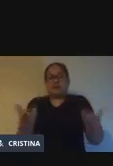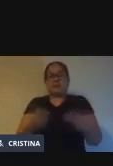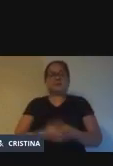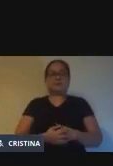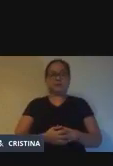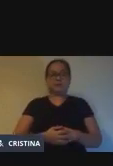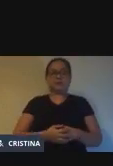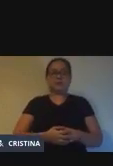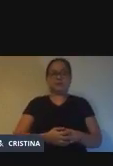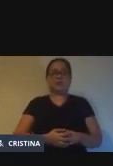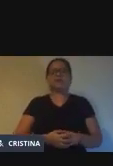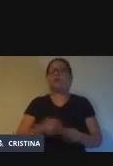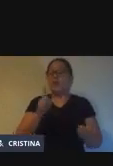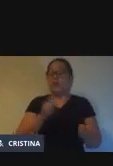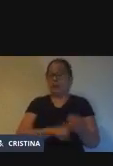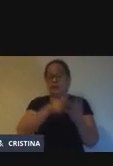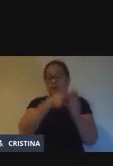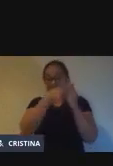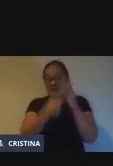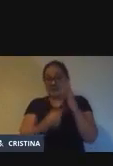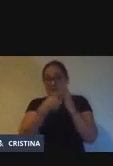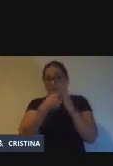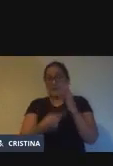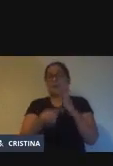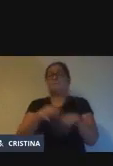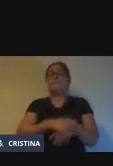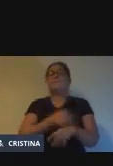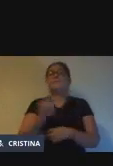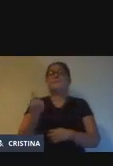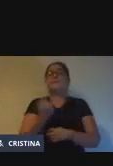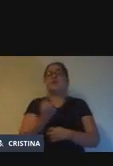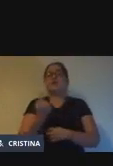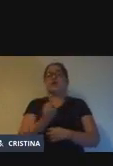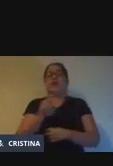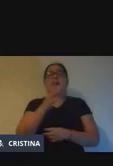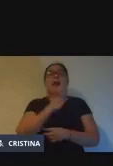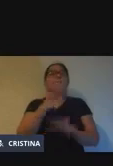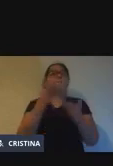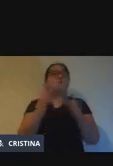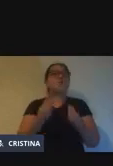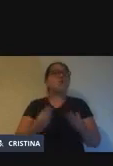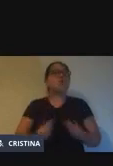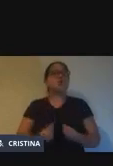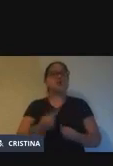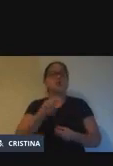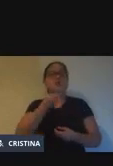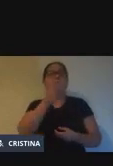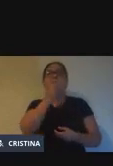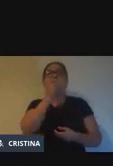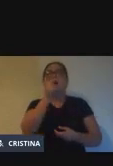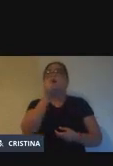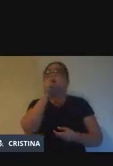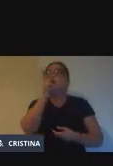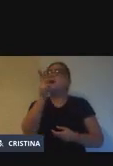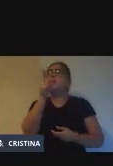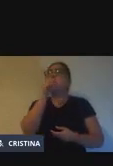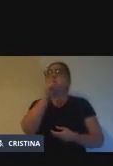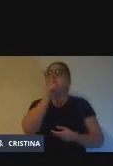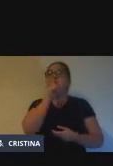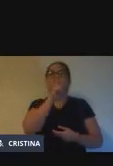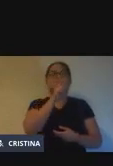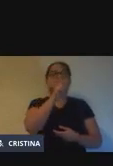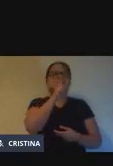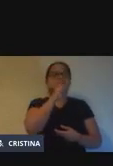se encuentran contenidas, están allí porque hay muchas palabras que no decimos, hay cosas que nos